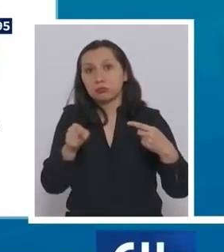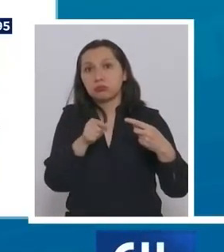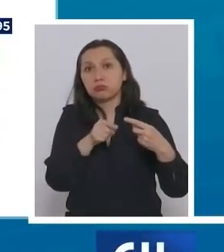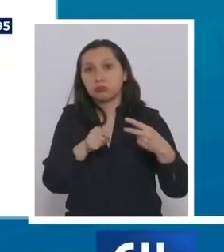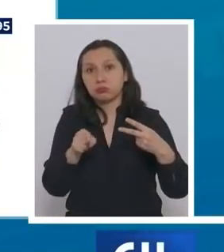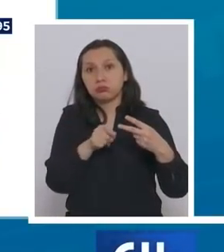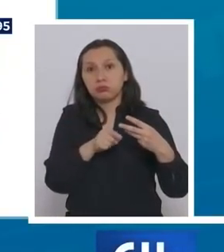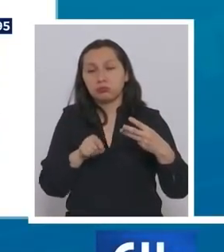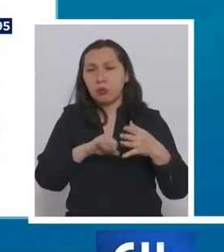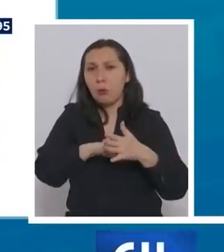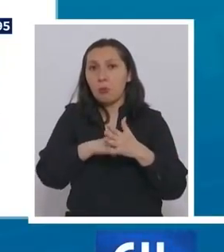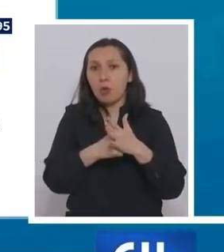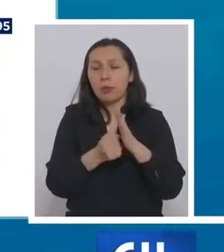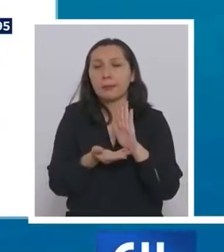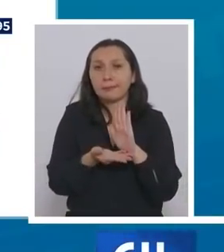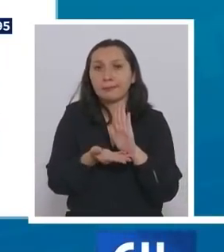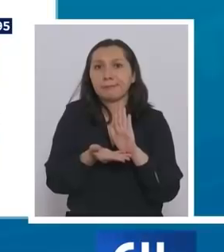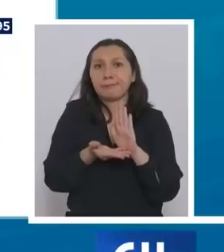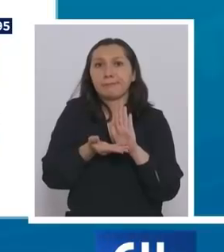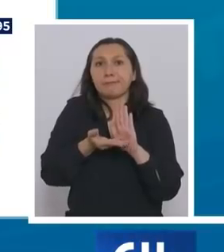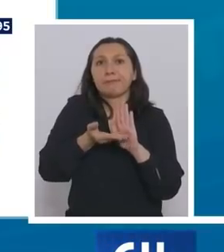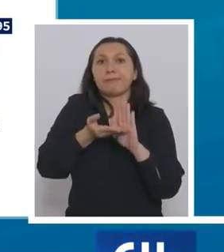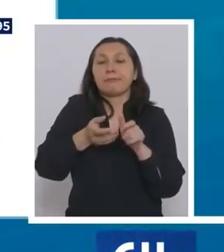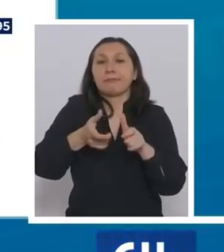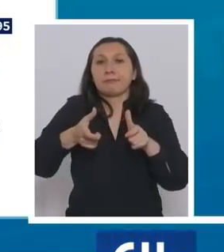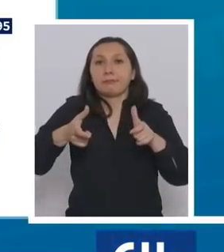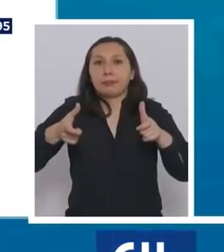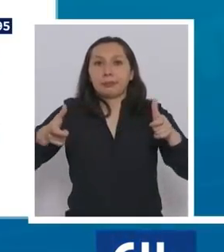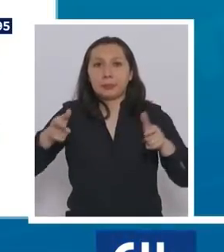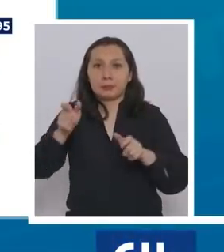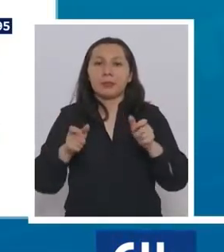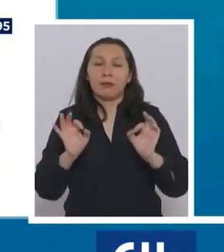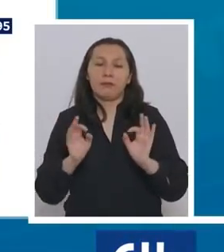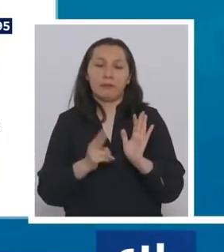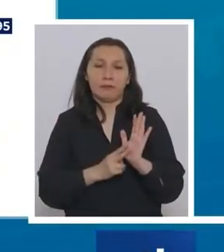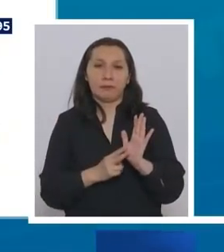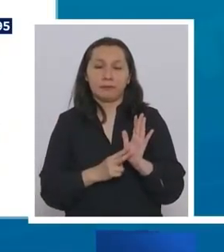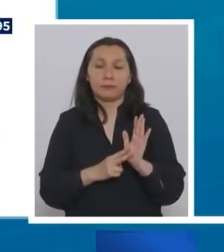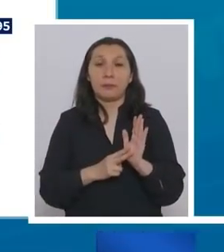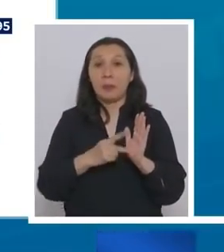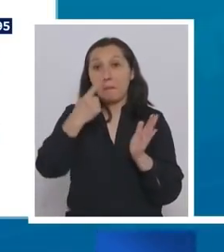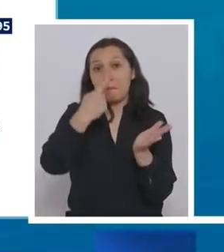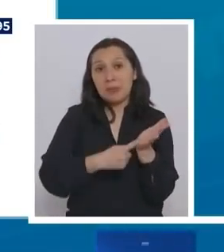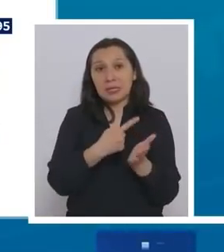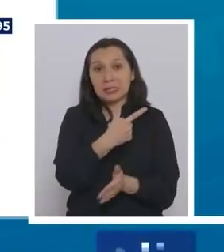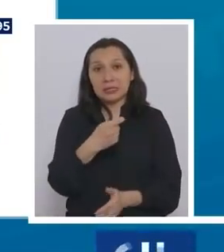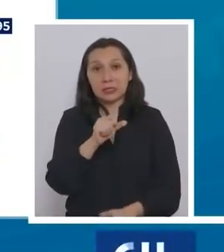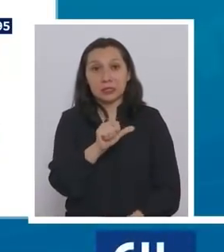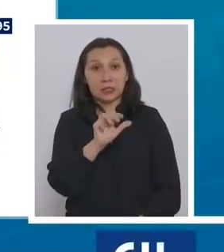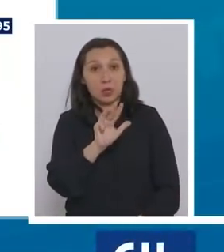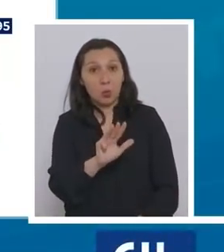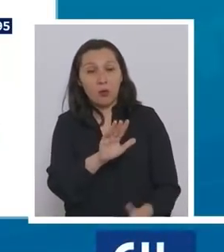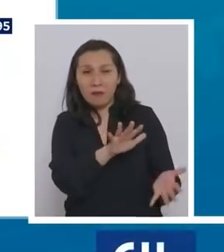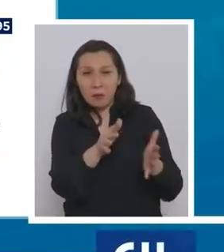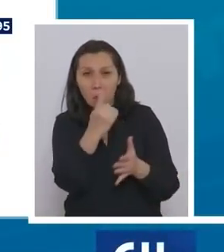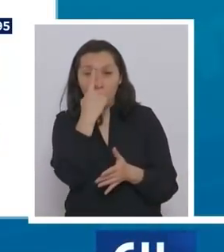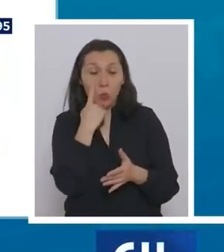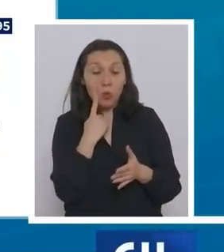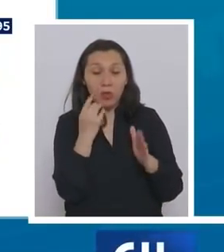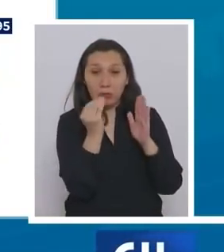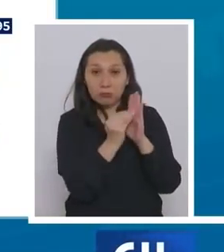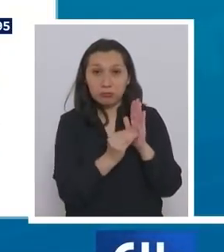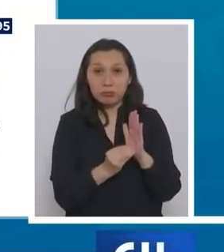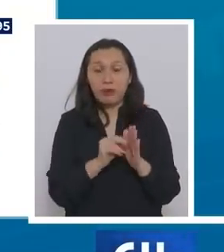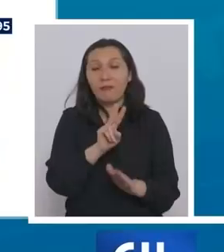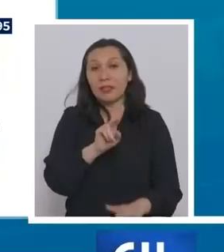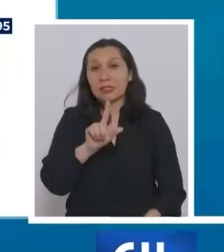casos diarios ha tenido un evidente aumento. Pasamos desde los 1.169 casos promedio registrados